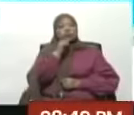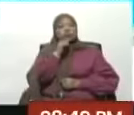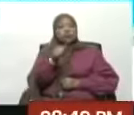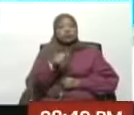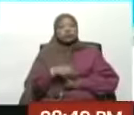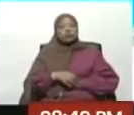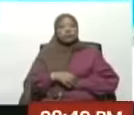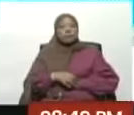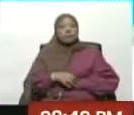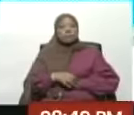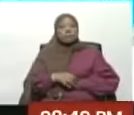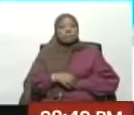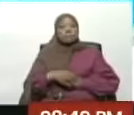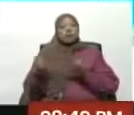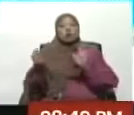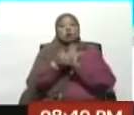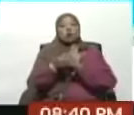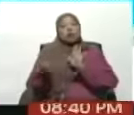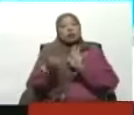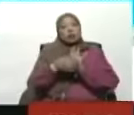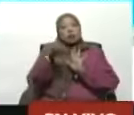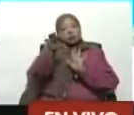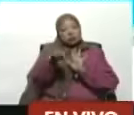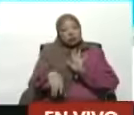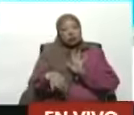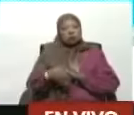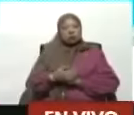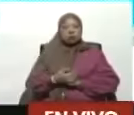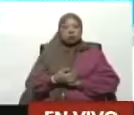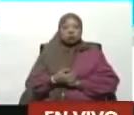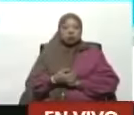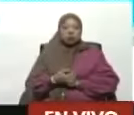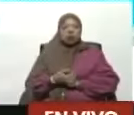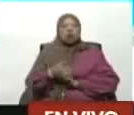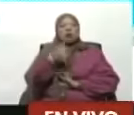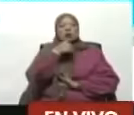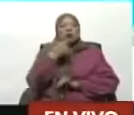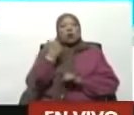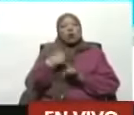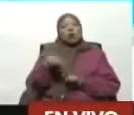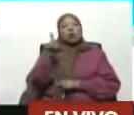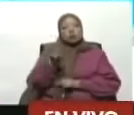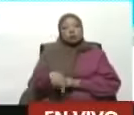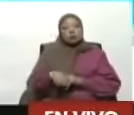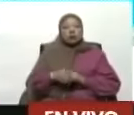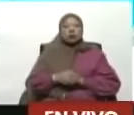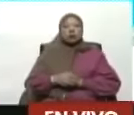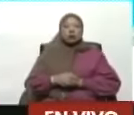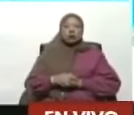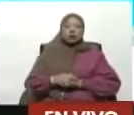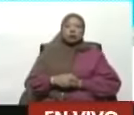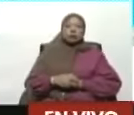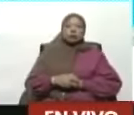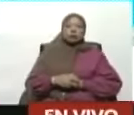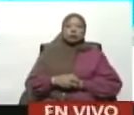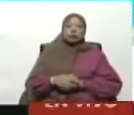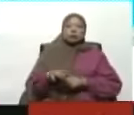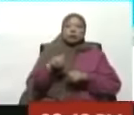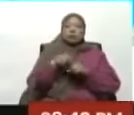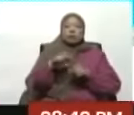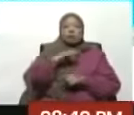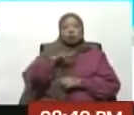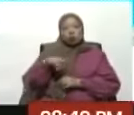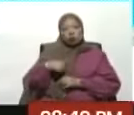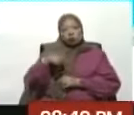Y sueñan con un golpe de Estado. ¿Quién sabe con qué otra cosa? Pero Dios con